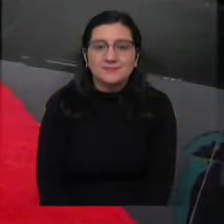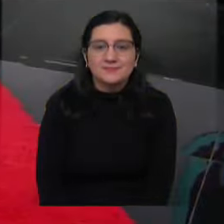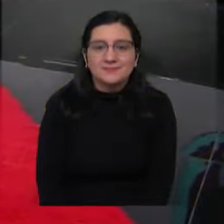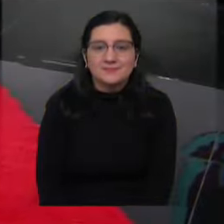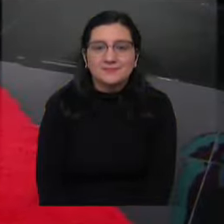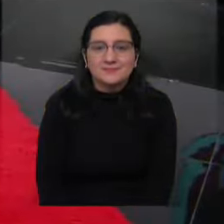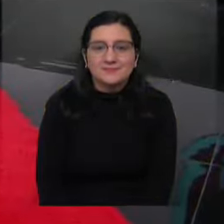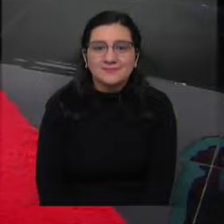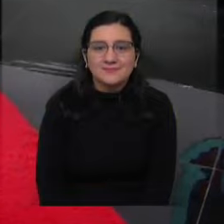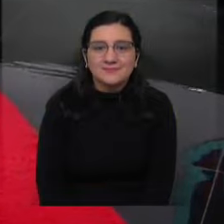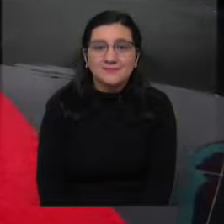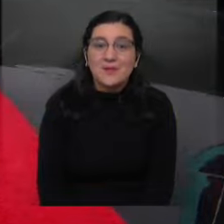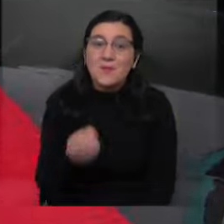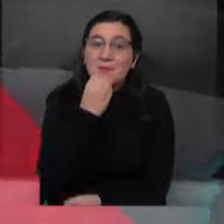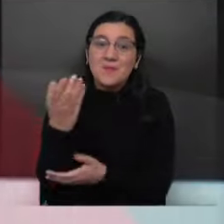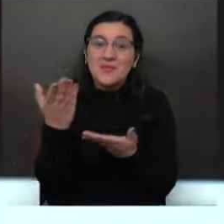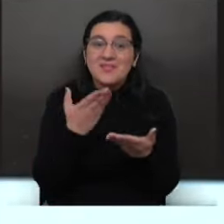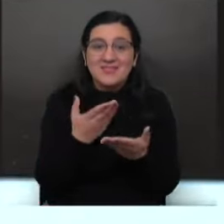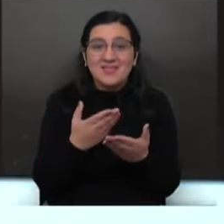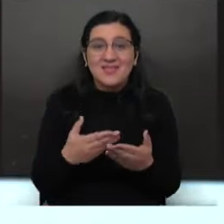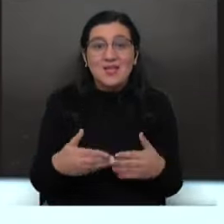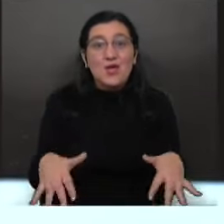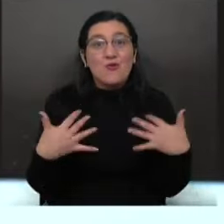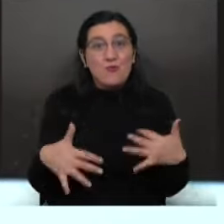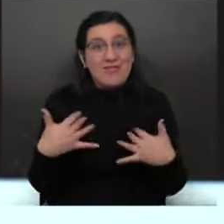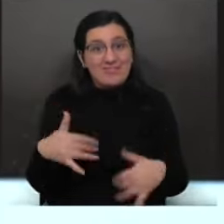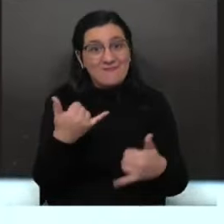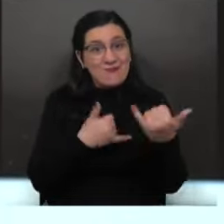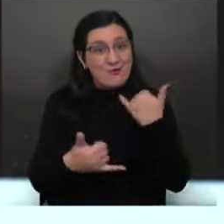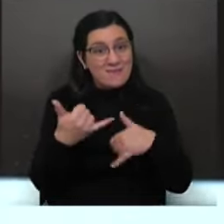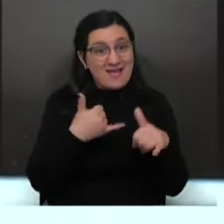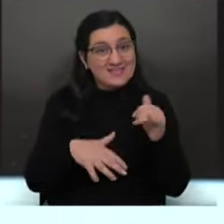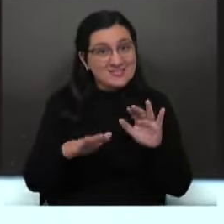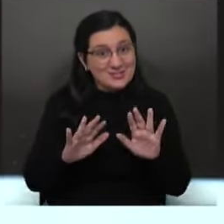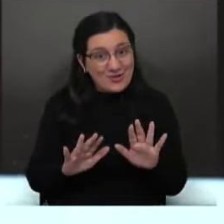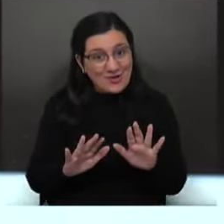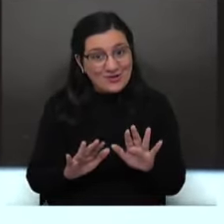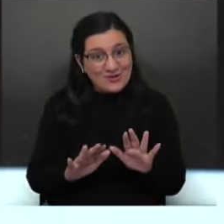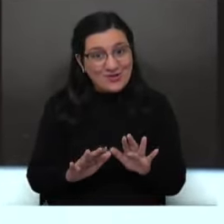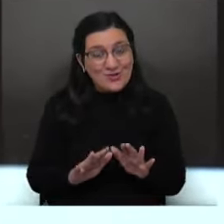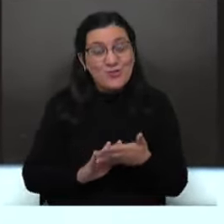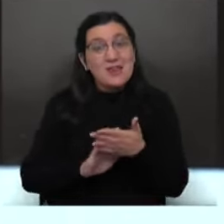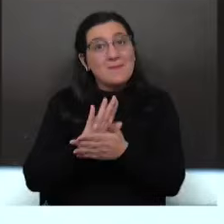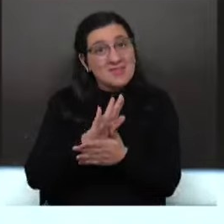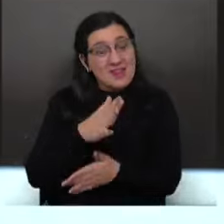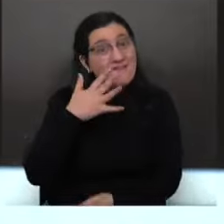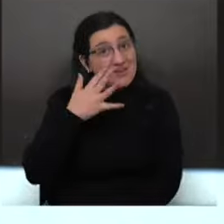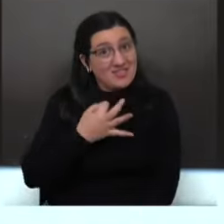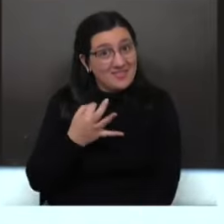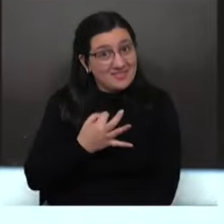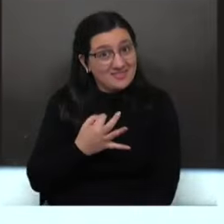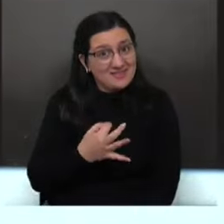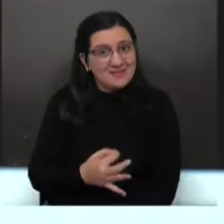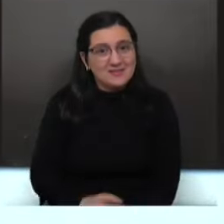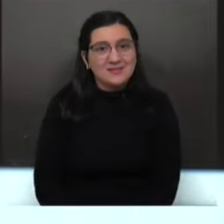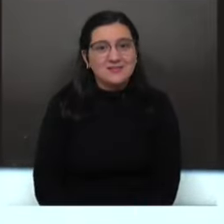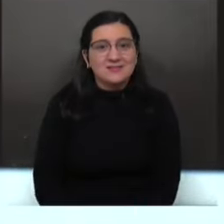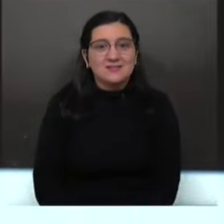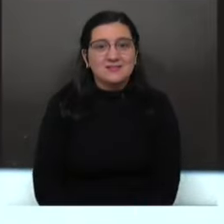día bienvenida Cuánta información lo de la mañana es real vos sabes que